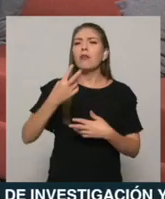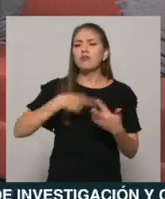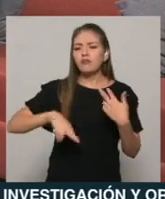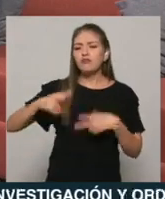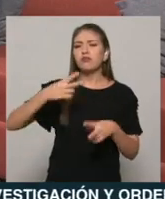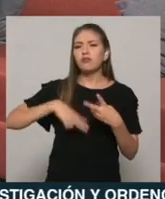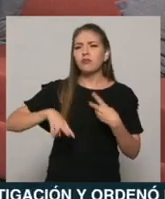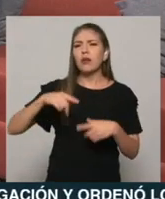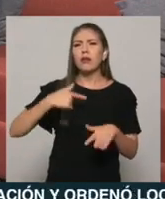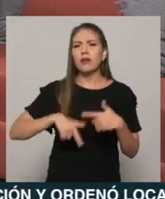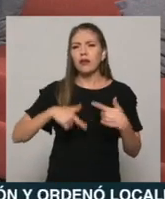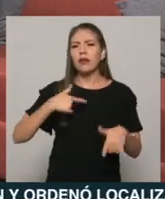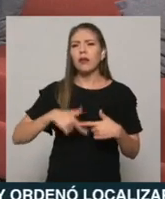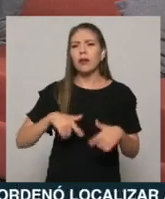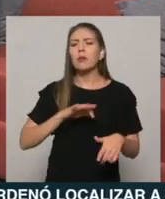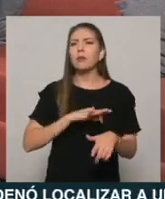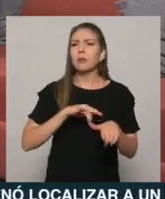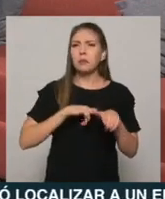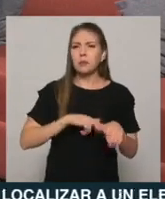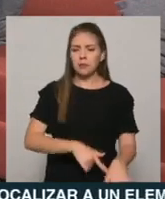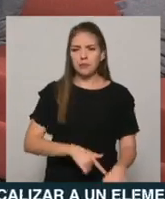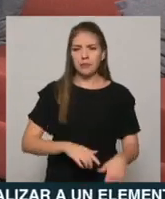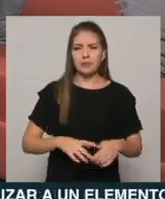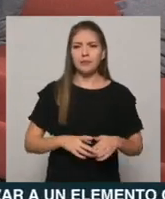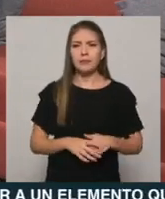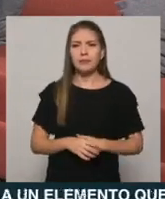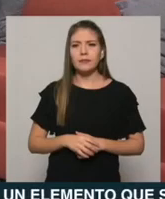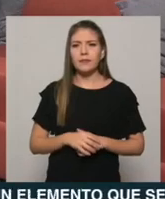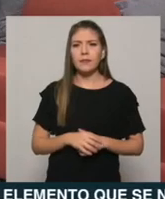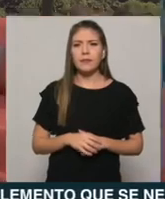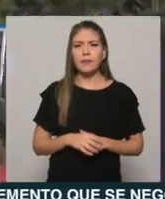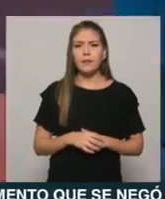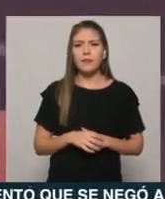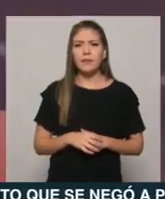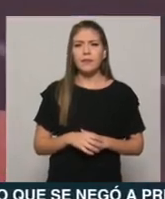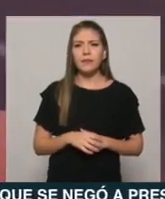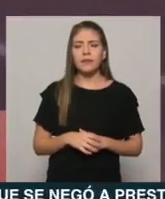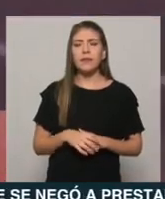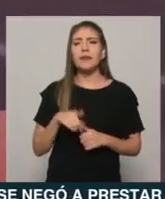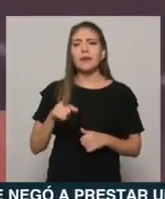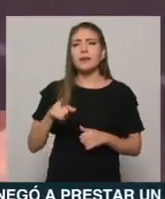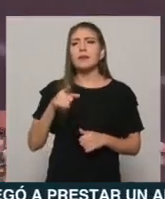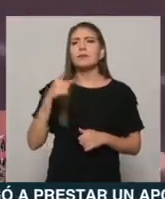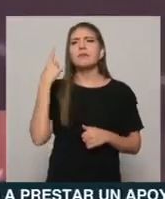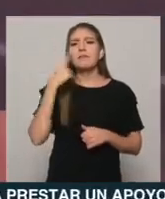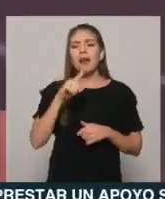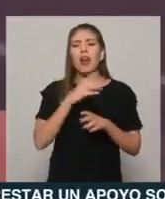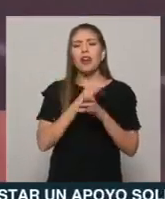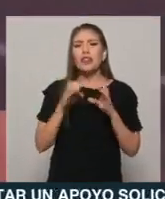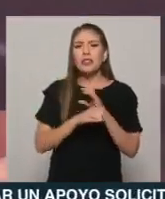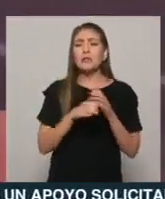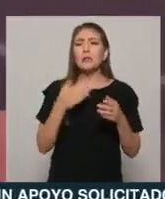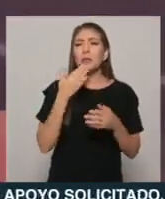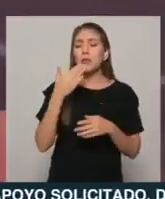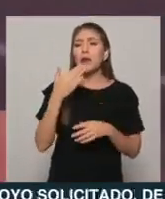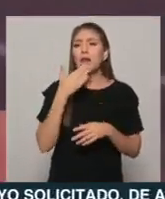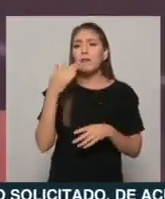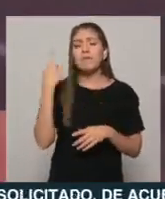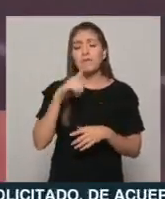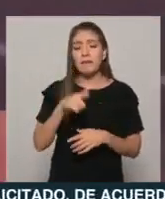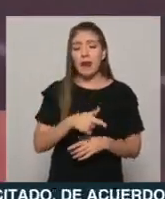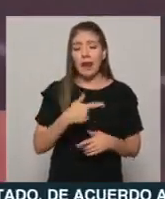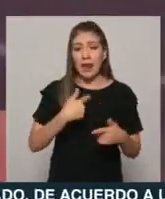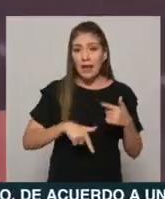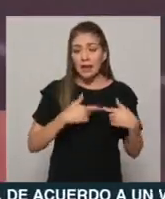de continuar con la leche materna. Y es que los beneficios de la práctica de la lactancia materna exclusiva son muchísimos, tanto para el